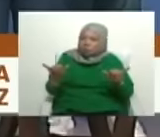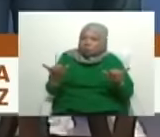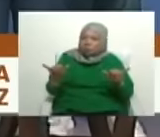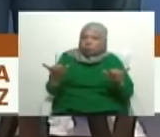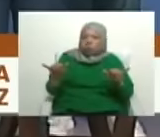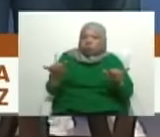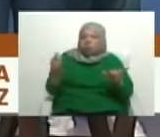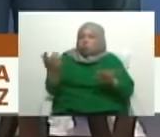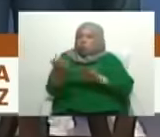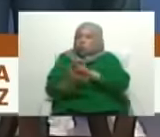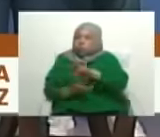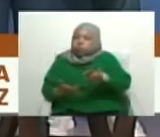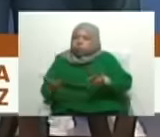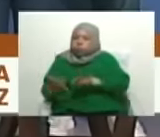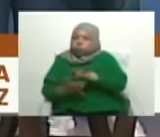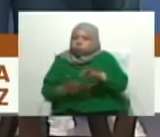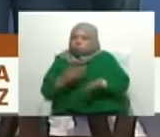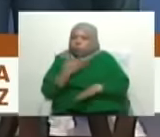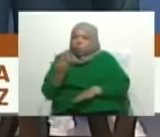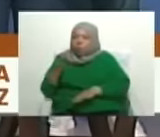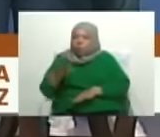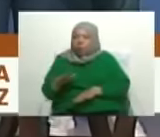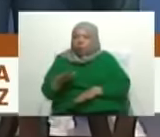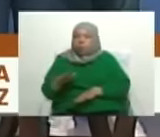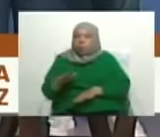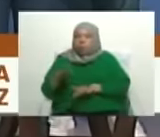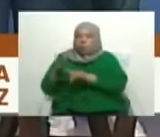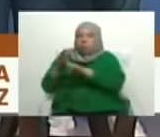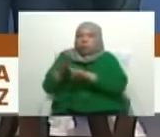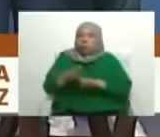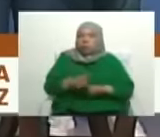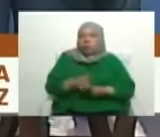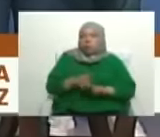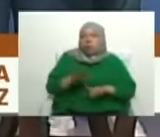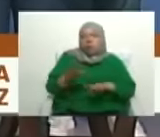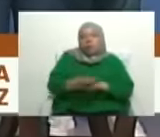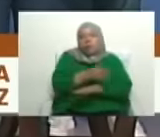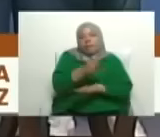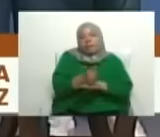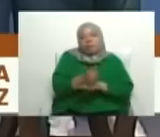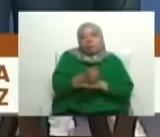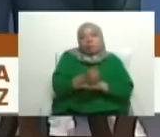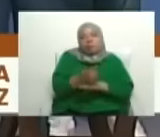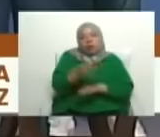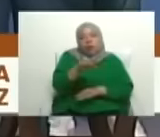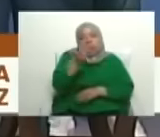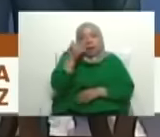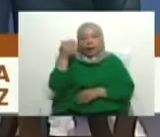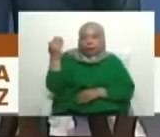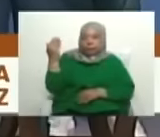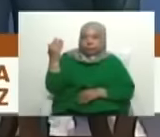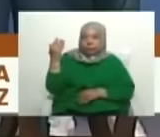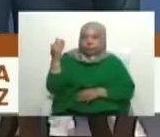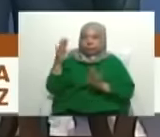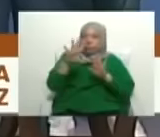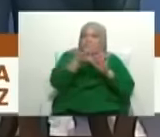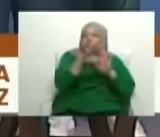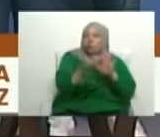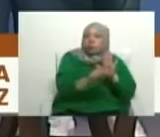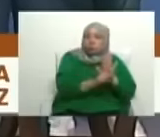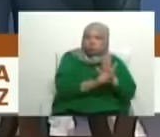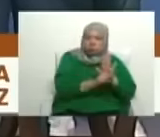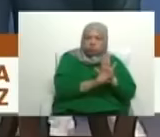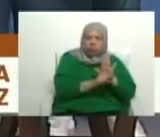intentar la destrucción, la muerte, socavar los principios fundamentales que están aquí. Y es sumamente